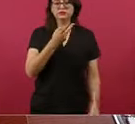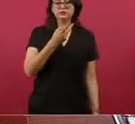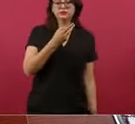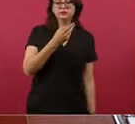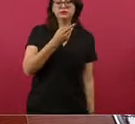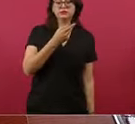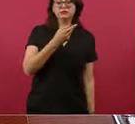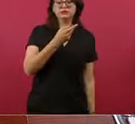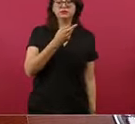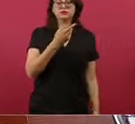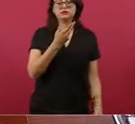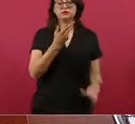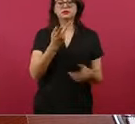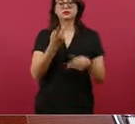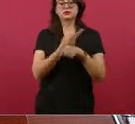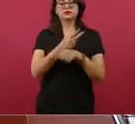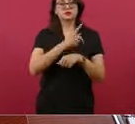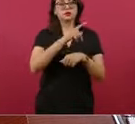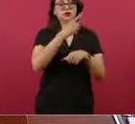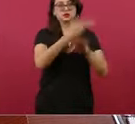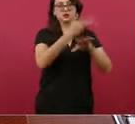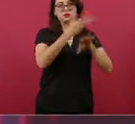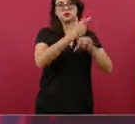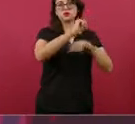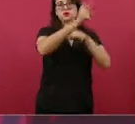o en otros países.